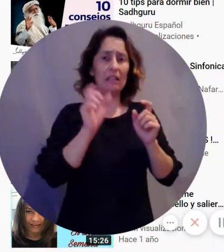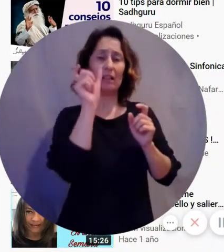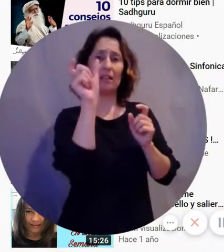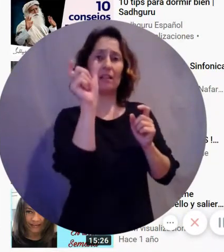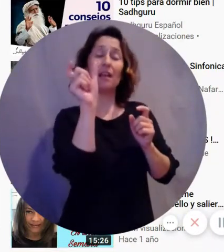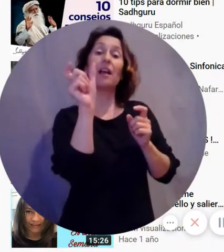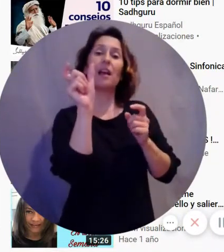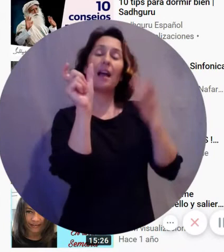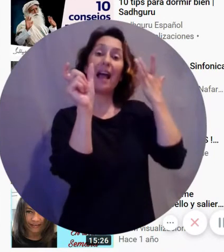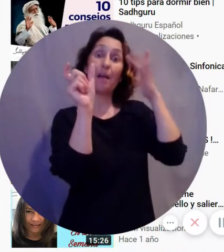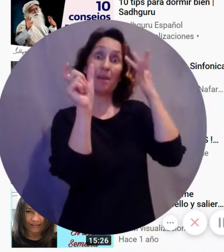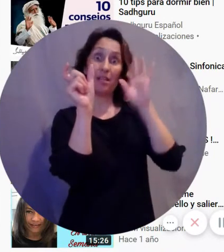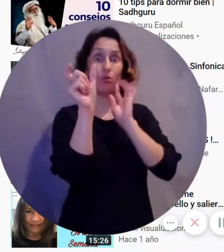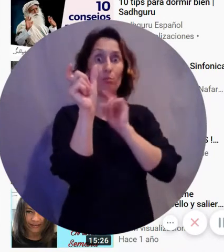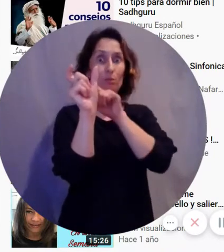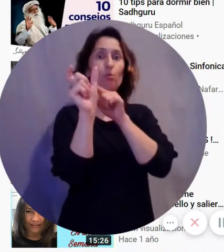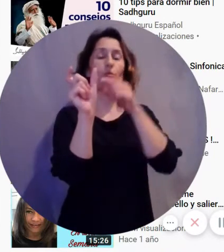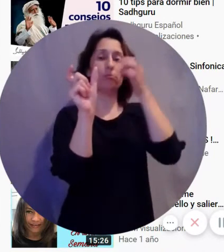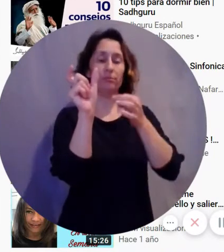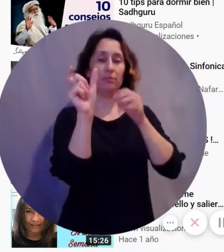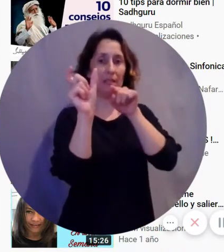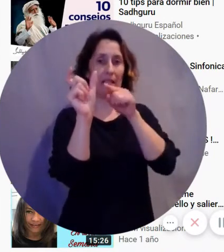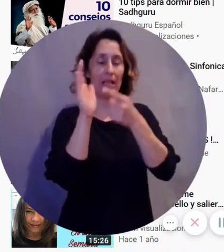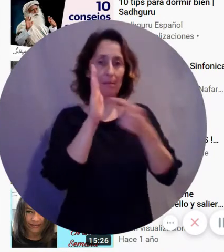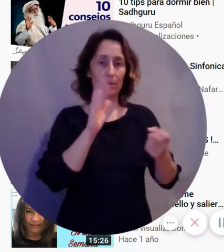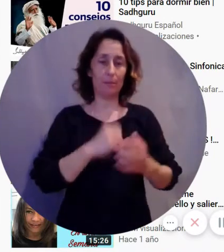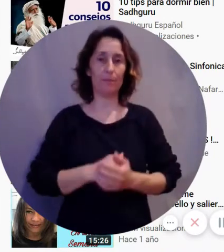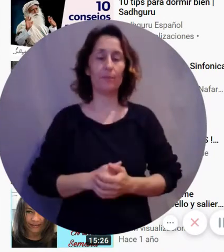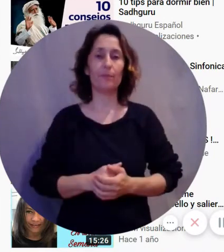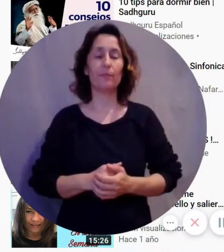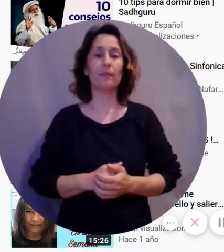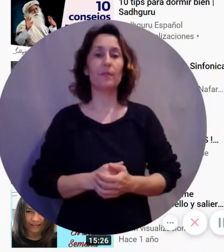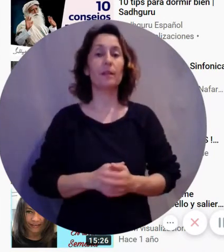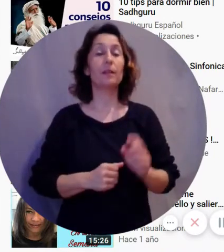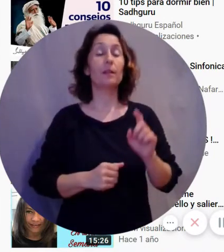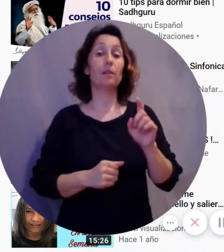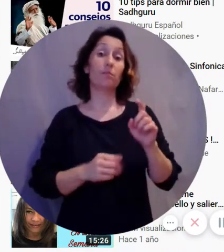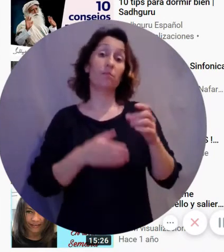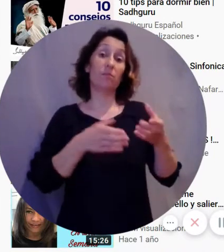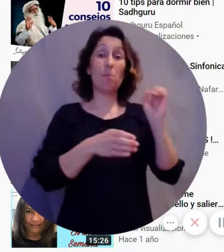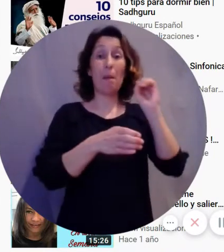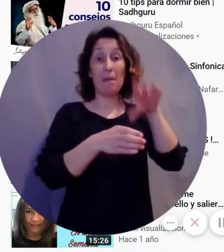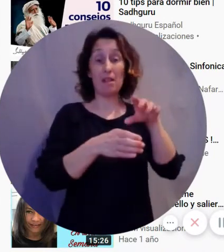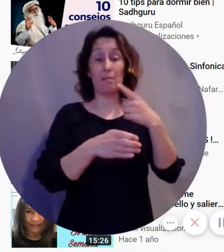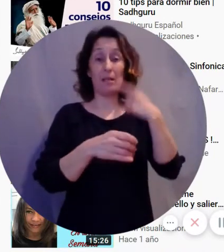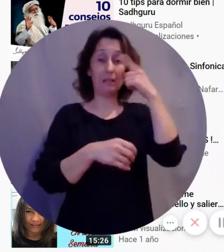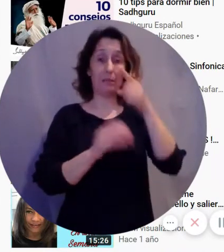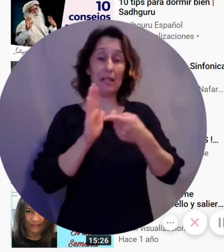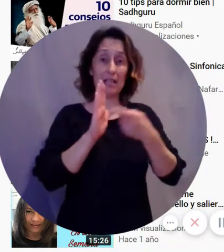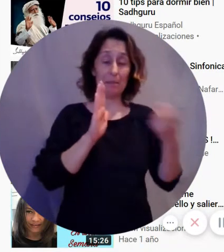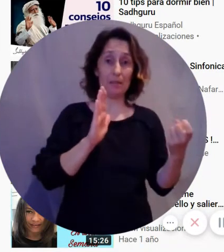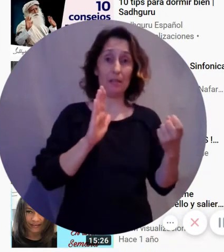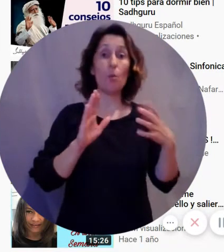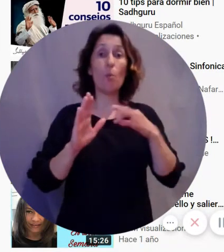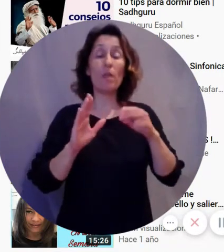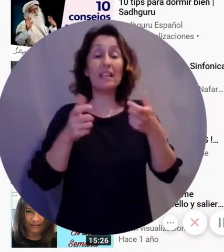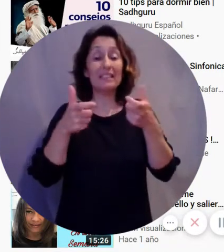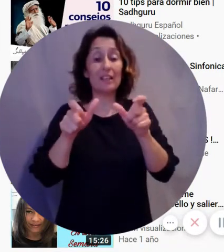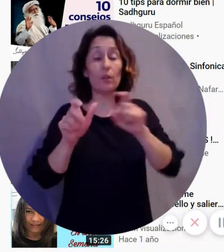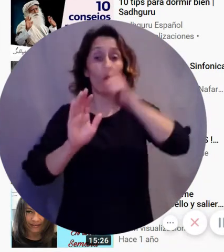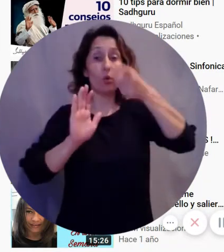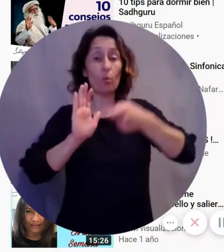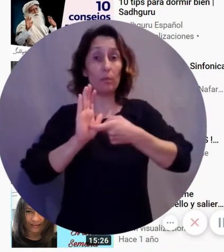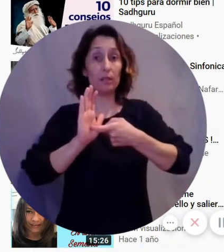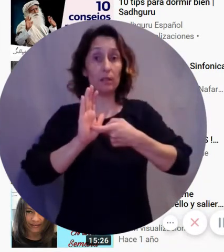personas. Para eliminar pulsaremos sobre el icono de la papelera, que nos permitirá tanto eliminar una sección entera como, una vez abierta la